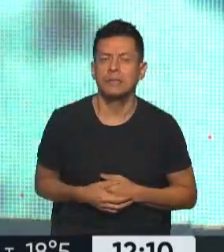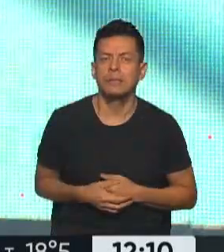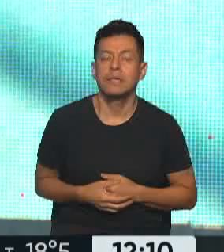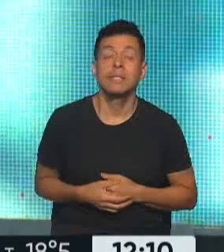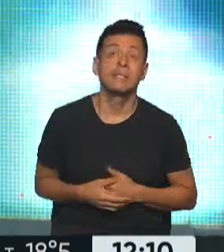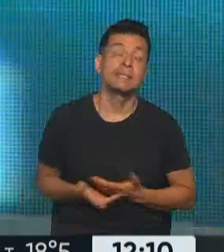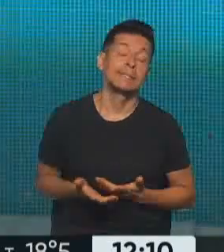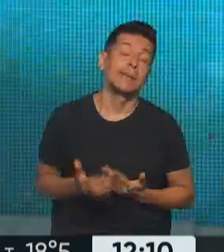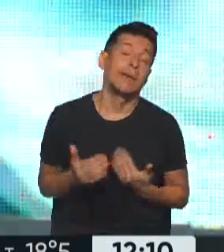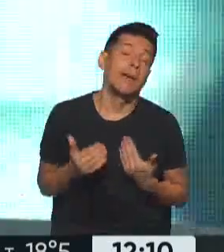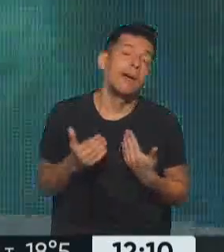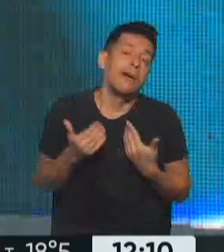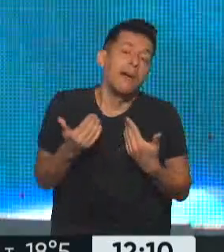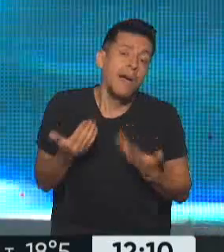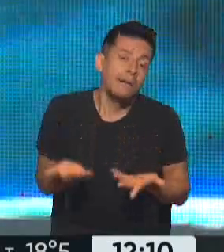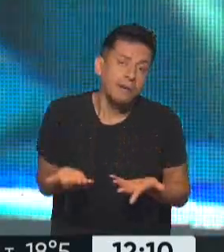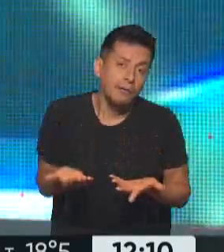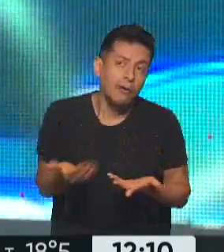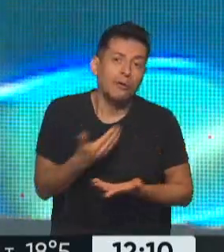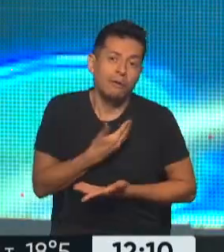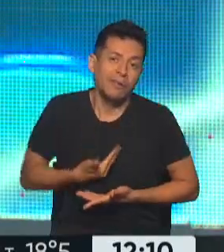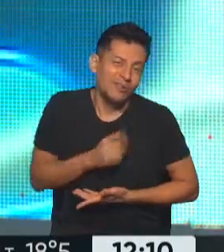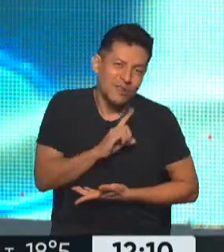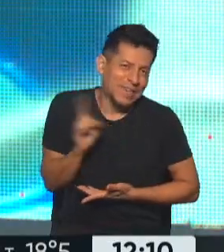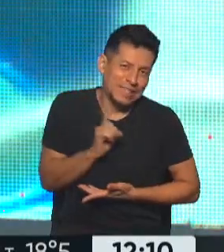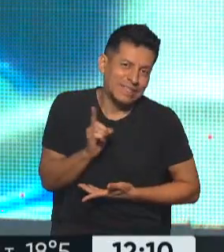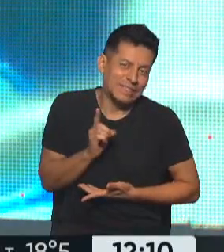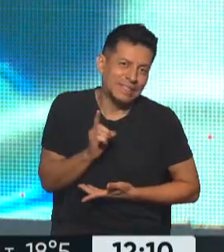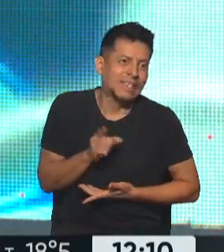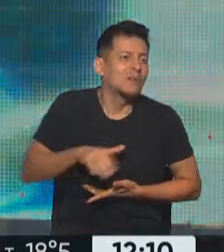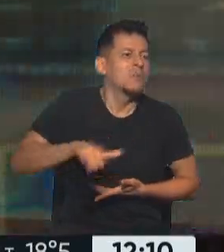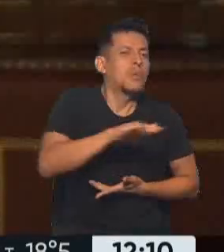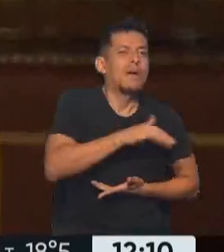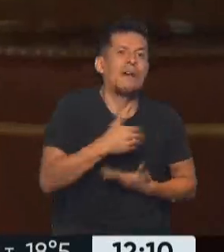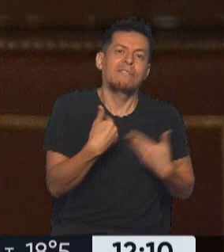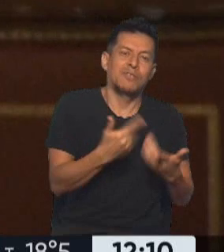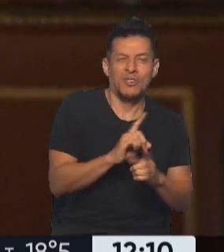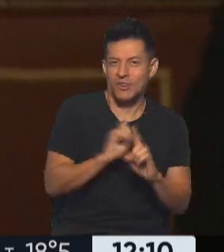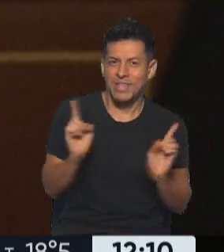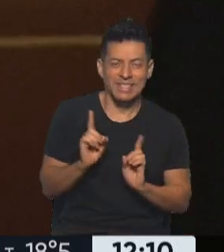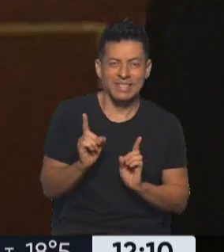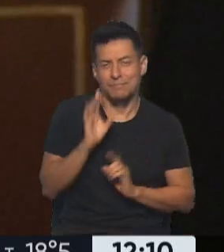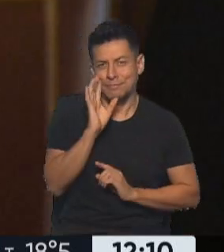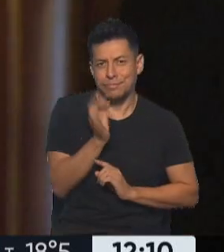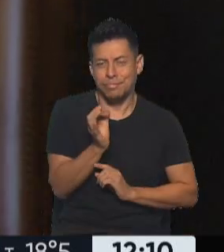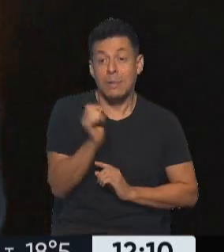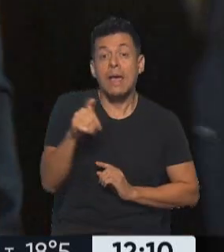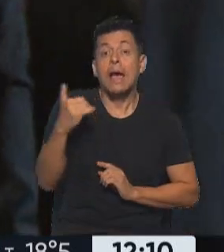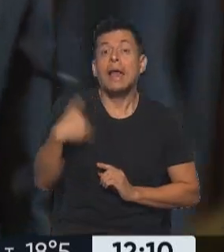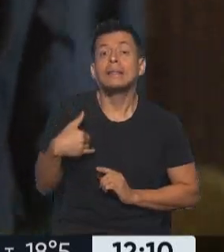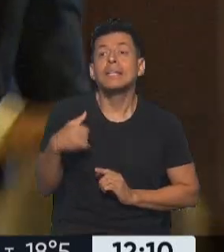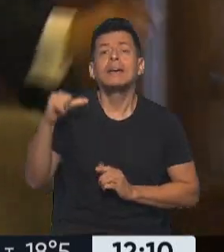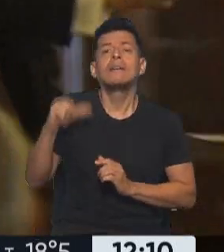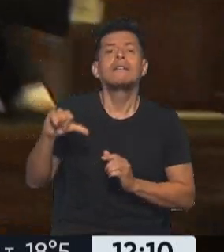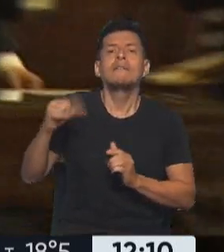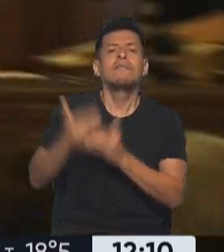evidentemente no es en favor ni del gobierno, mucho menos, ni de la gente, ¿no? Porque si hay algo que funciona mal en la Argentina es el Poder